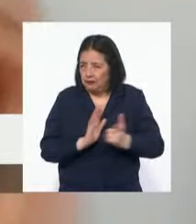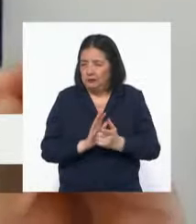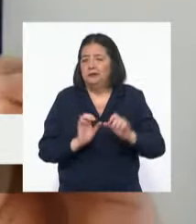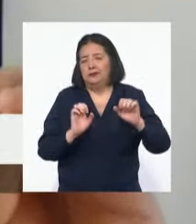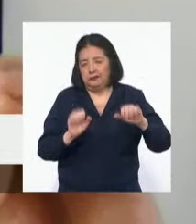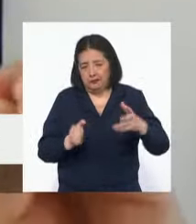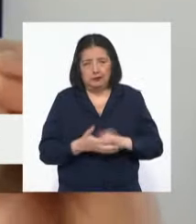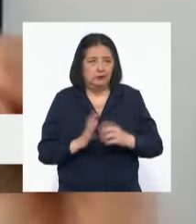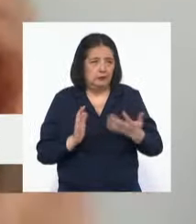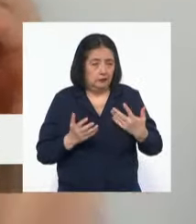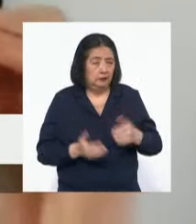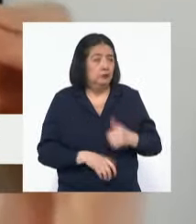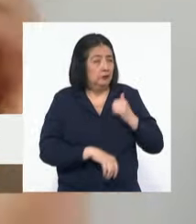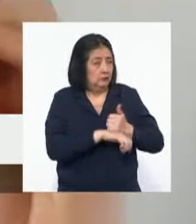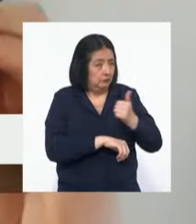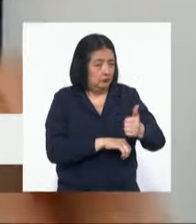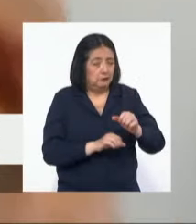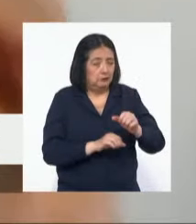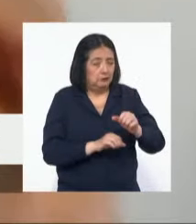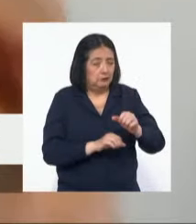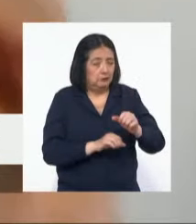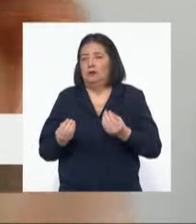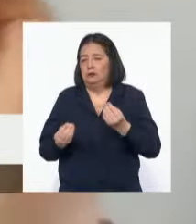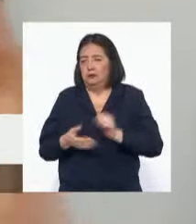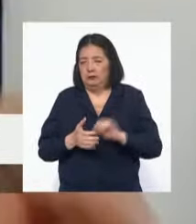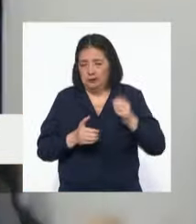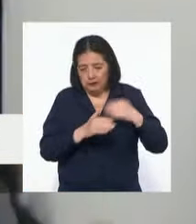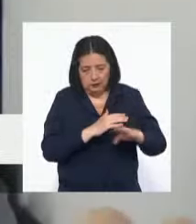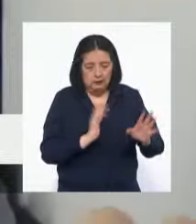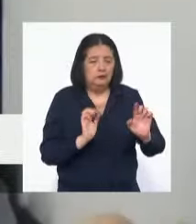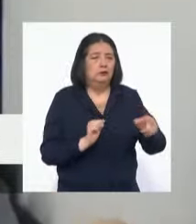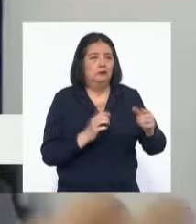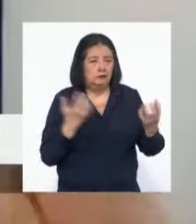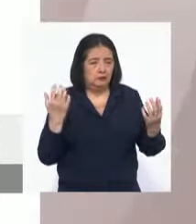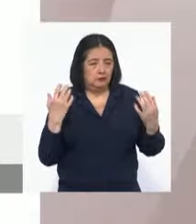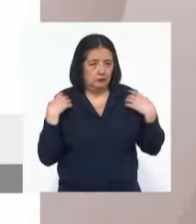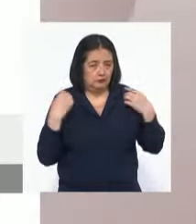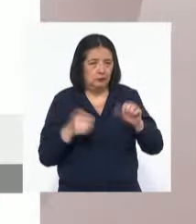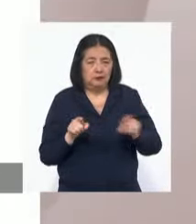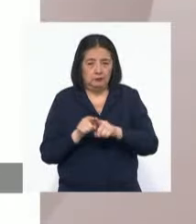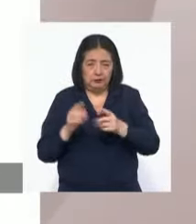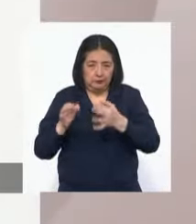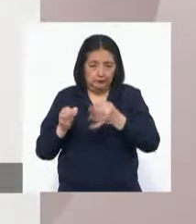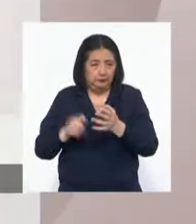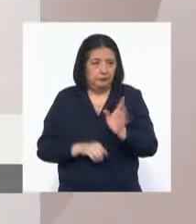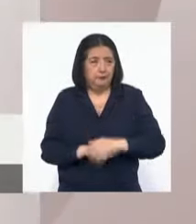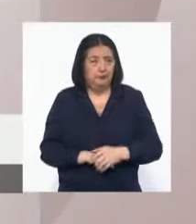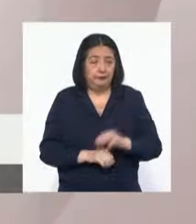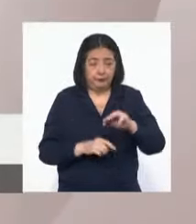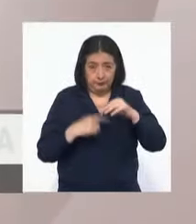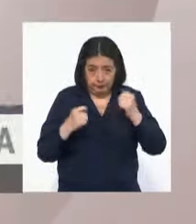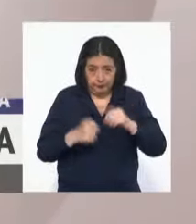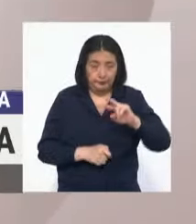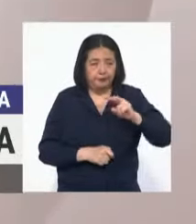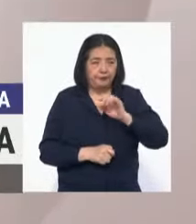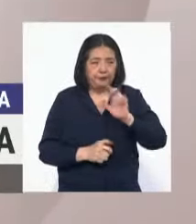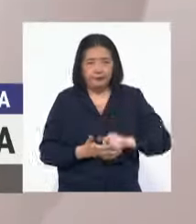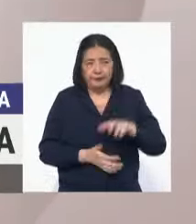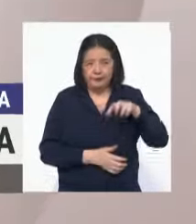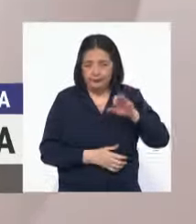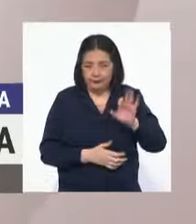¿Se pueden generar responsabilidades? Sí. ¿De qué tipo? Administrativa y penal probablemente. En marzo del 2023, Punto Final reveló